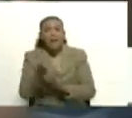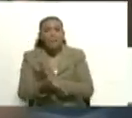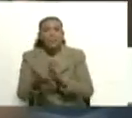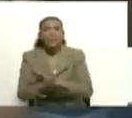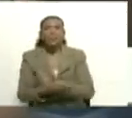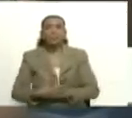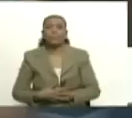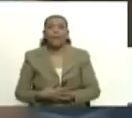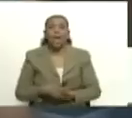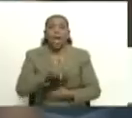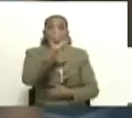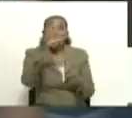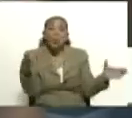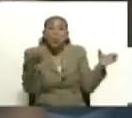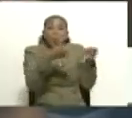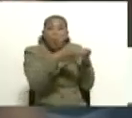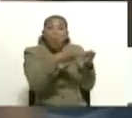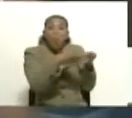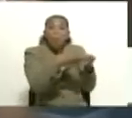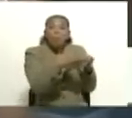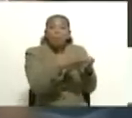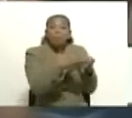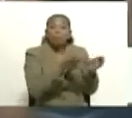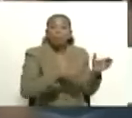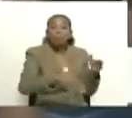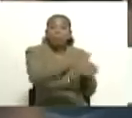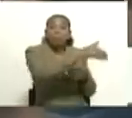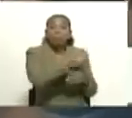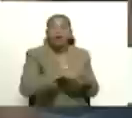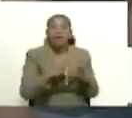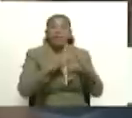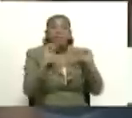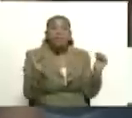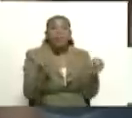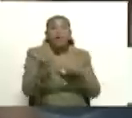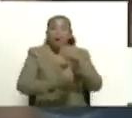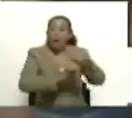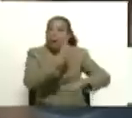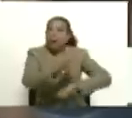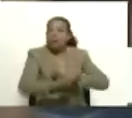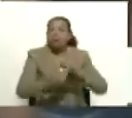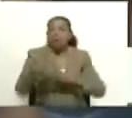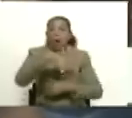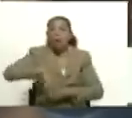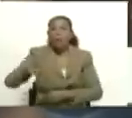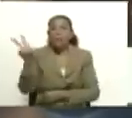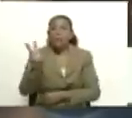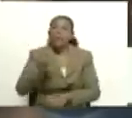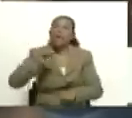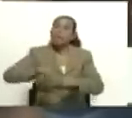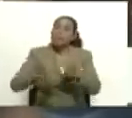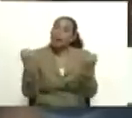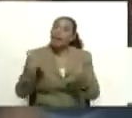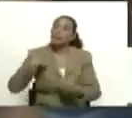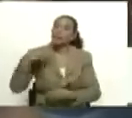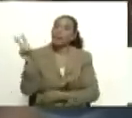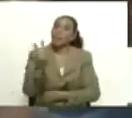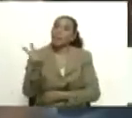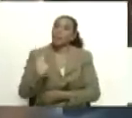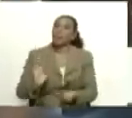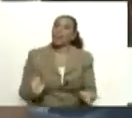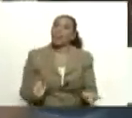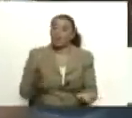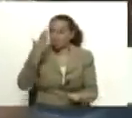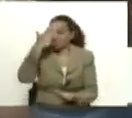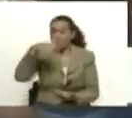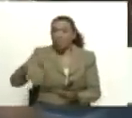ese disminuido G4, de todo lo que han hecho en el país y el daño que le han hecho al país. Ellos